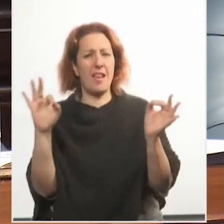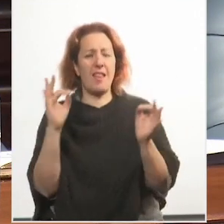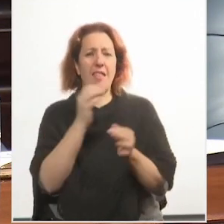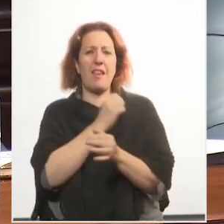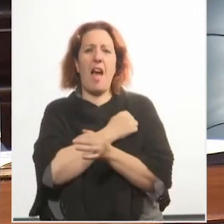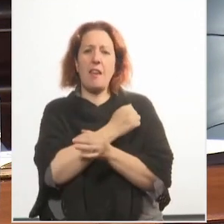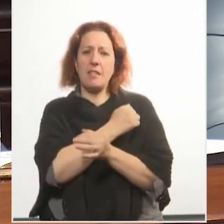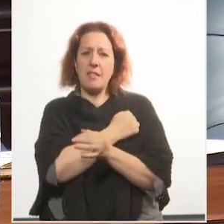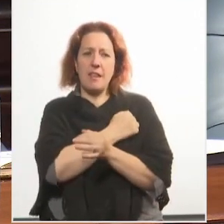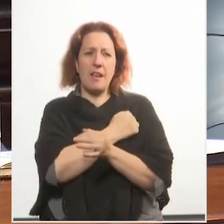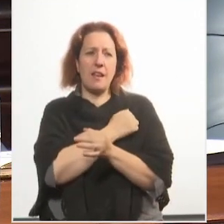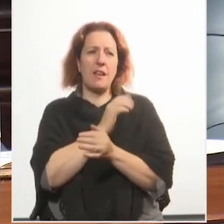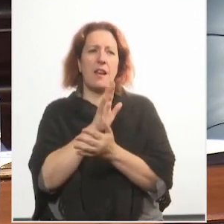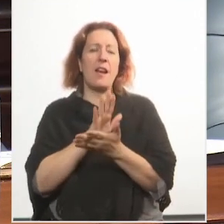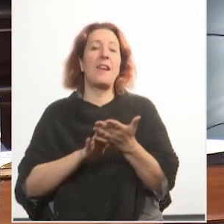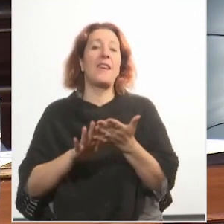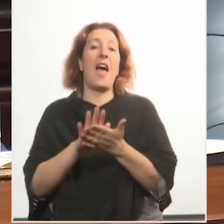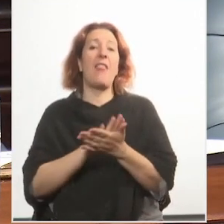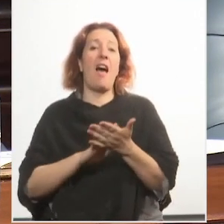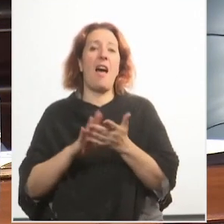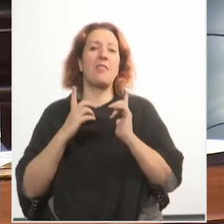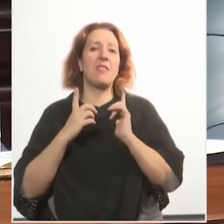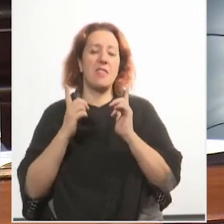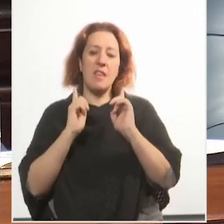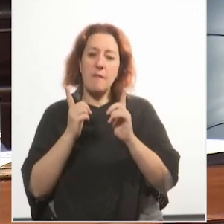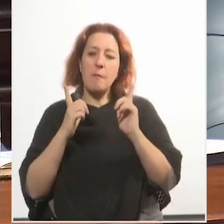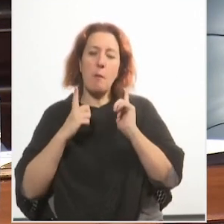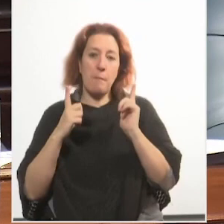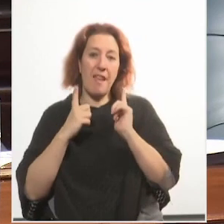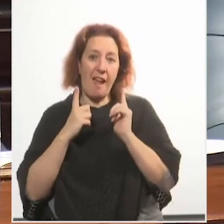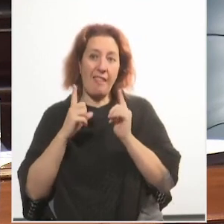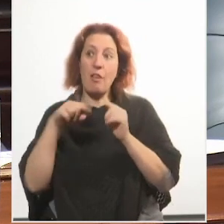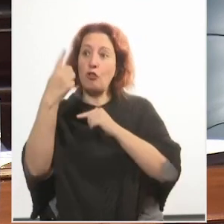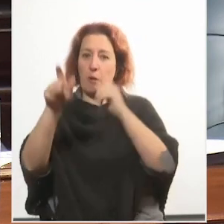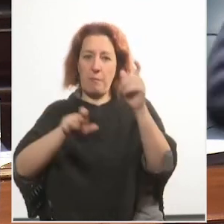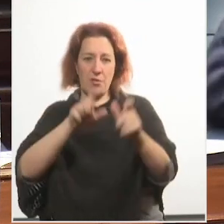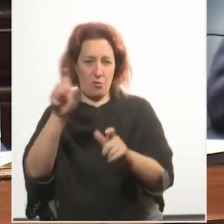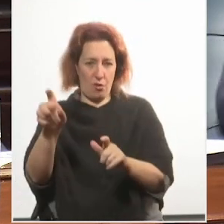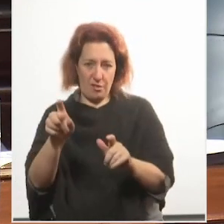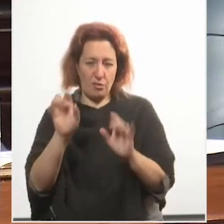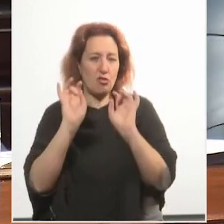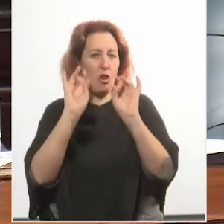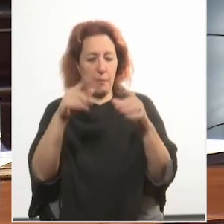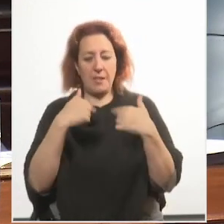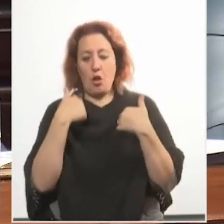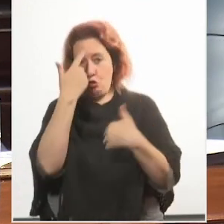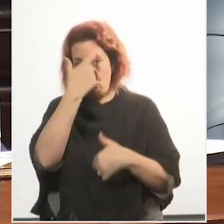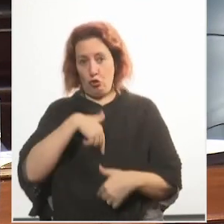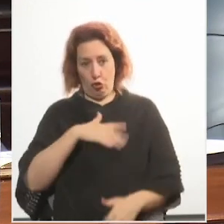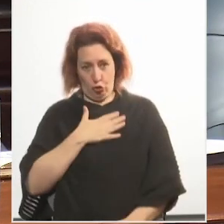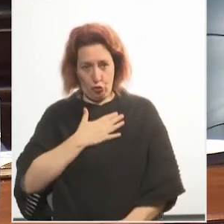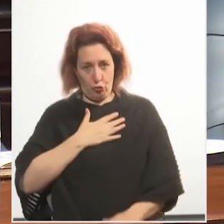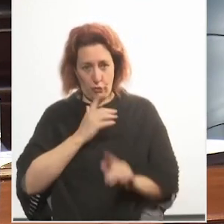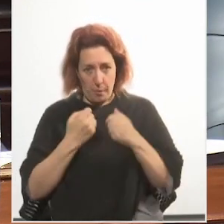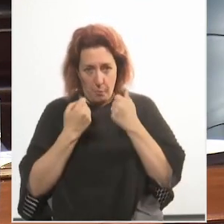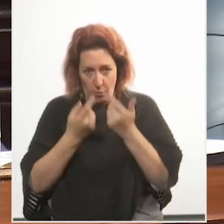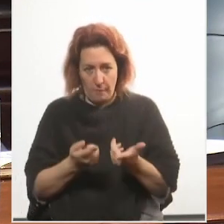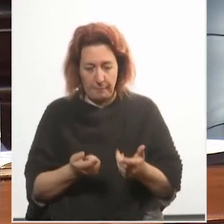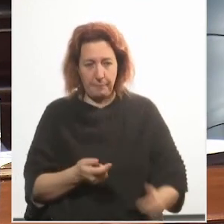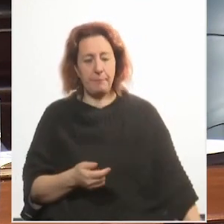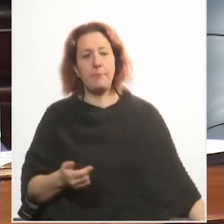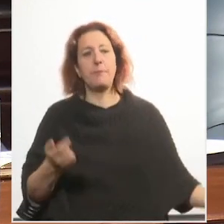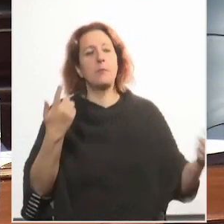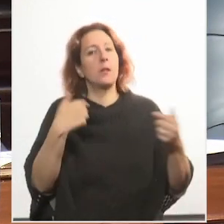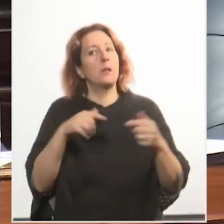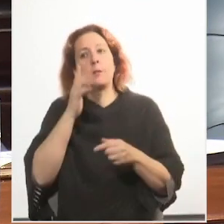prócer: nada debemos esperar que no sea de nosotros mismos. Ellos fueron conscientes que salían por las